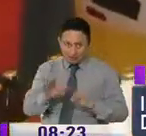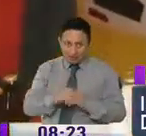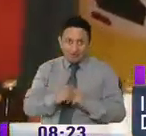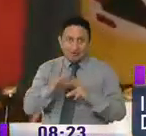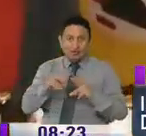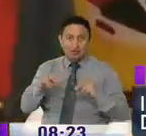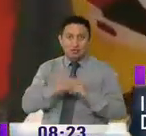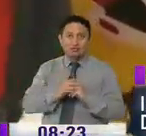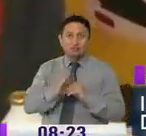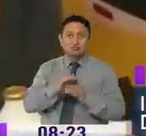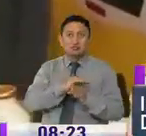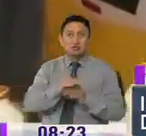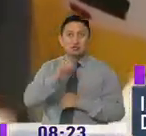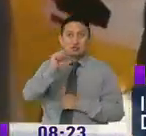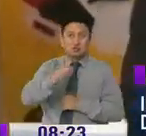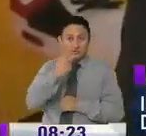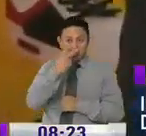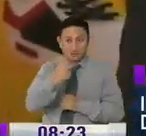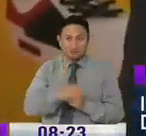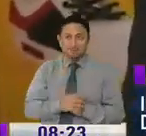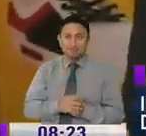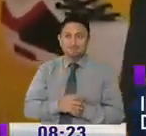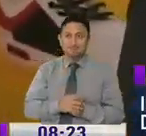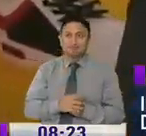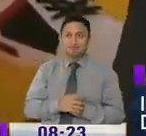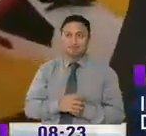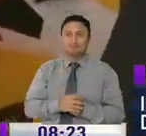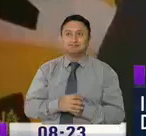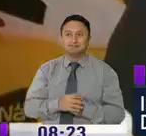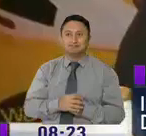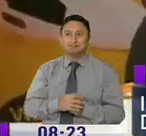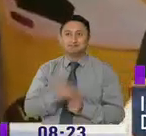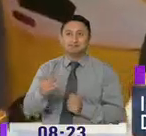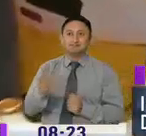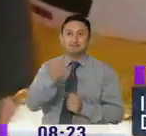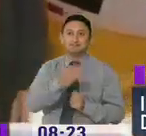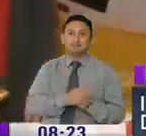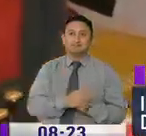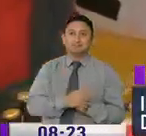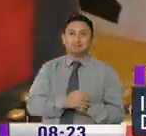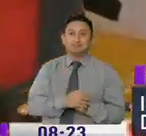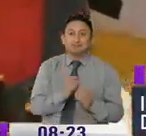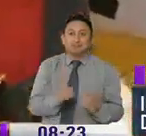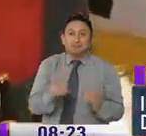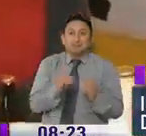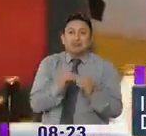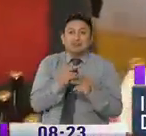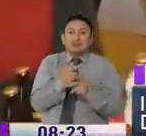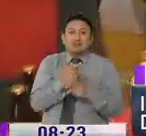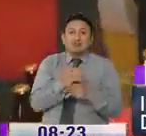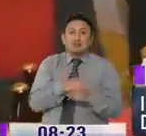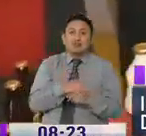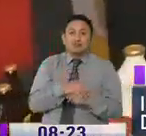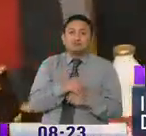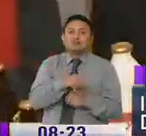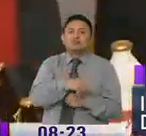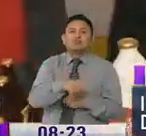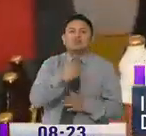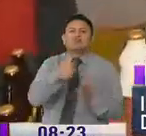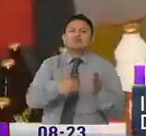les invito para que vengan a degustarlos. Perfecto, pero por acá también tenemos más productos. ¿Qué tenemos por aquí? ¿Qué es